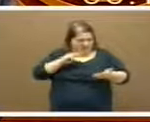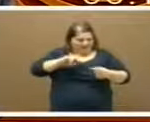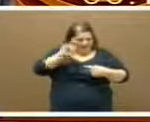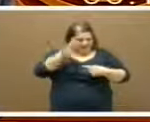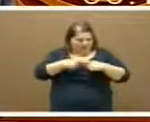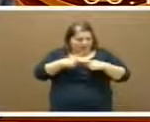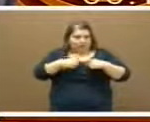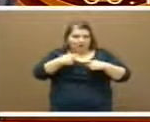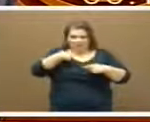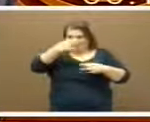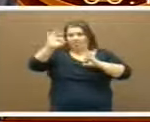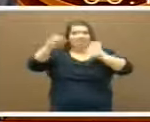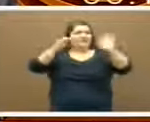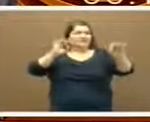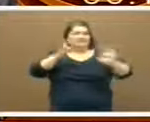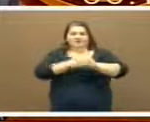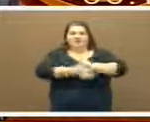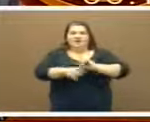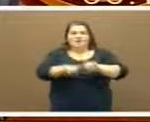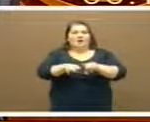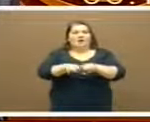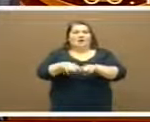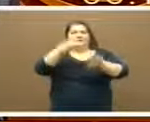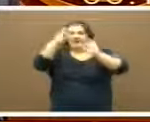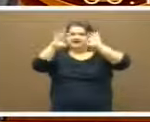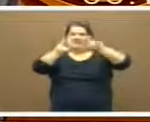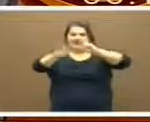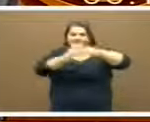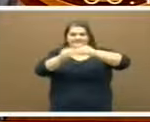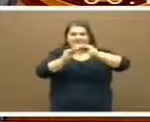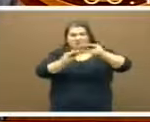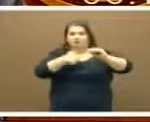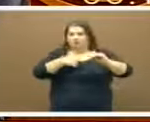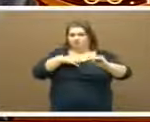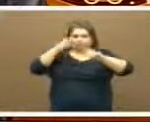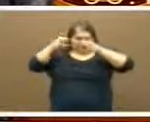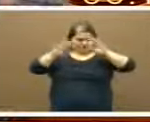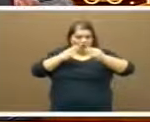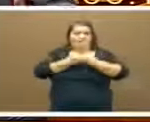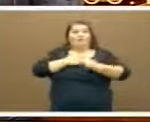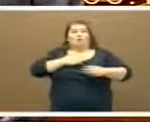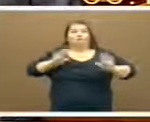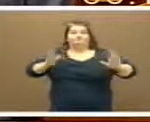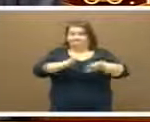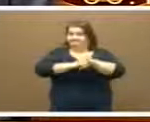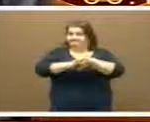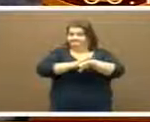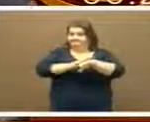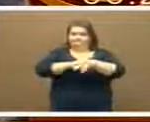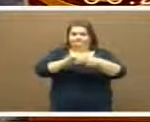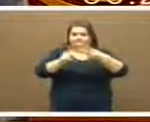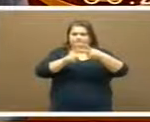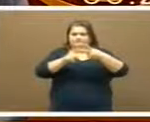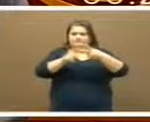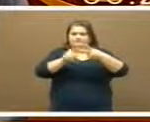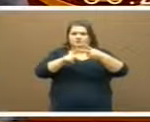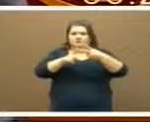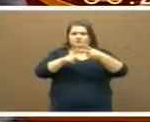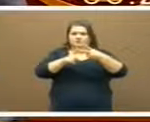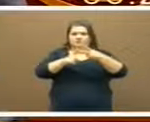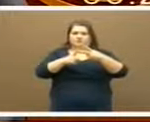y me he distraído. No es que me haya distraído con su enmienda, me he distraído conmigo mismo. Y, en segundo lugar, en torno a lo que ha